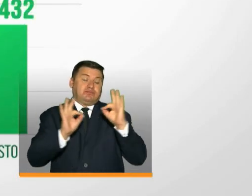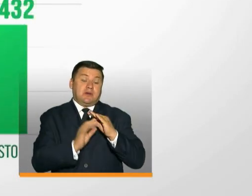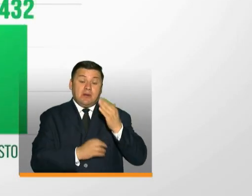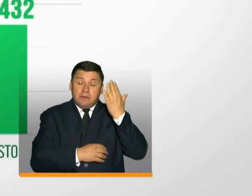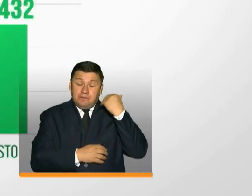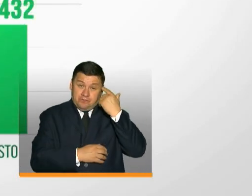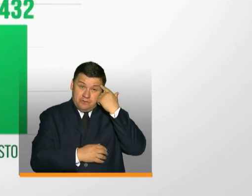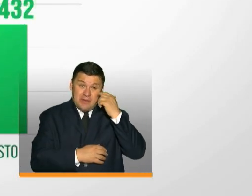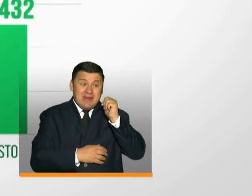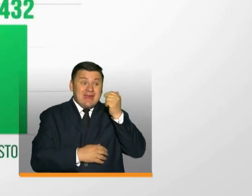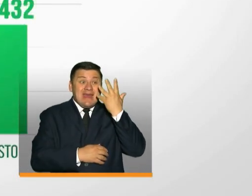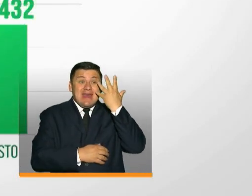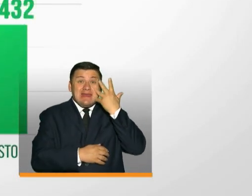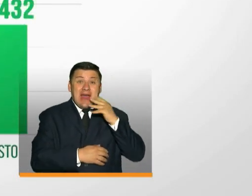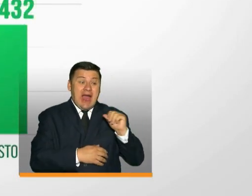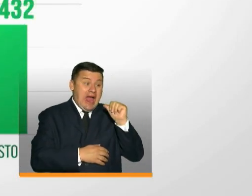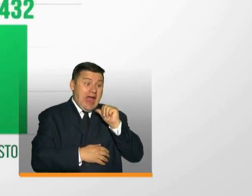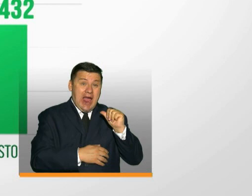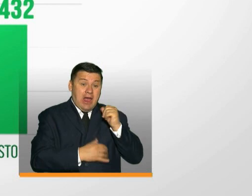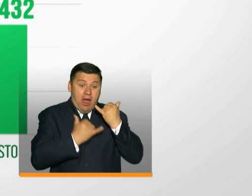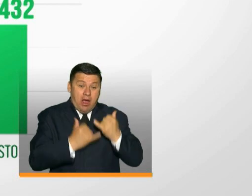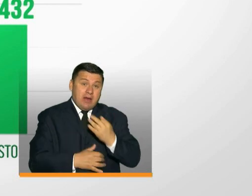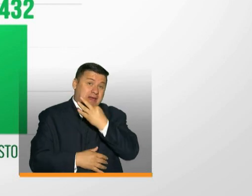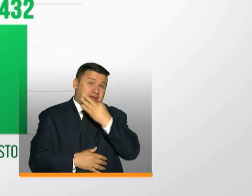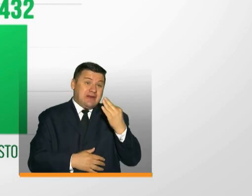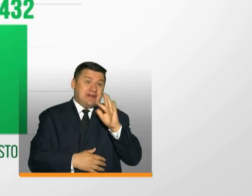solo 10 días de agosto ya estamos en